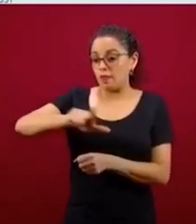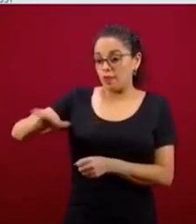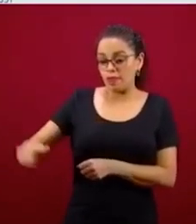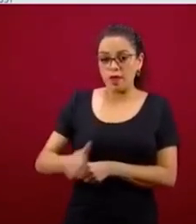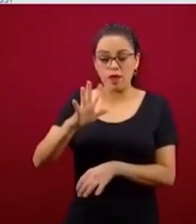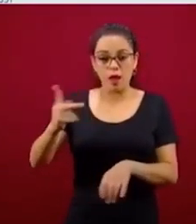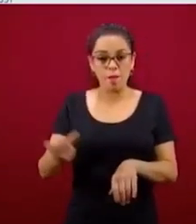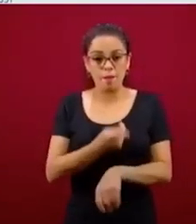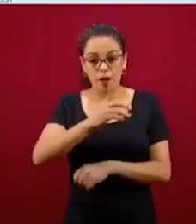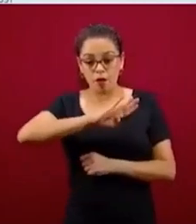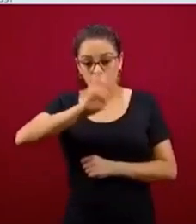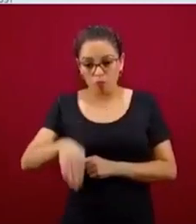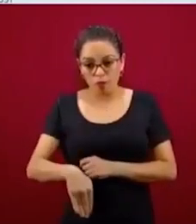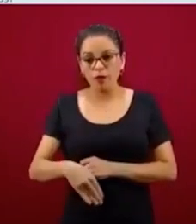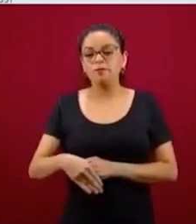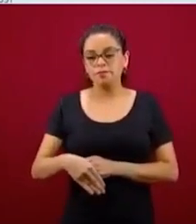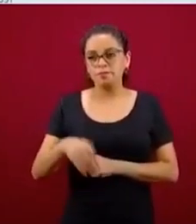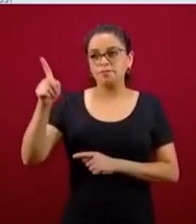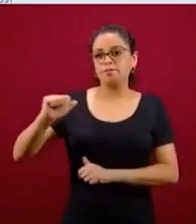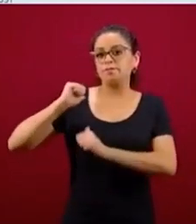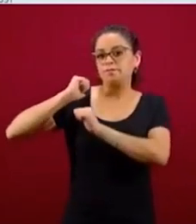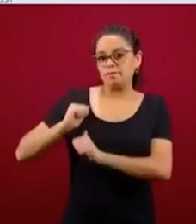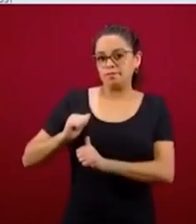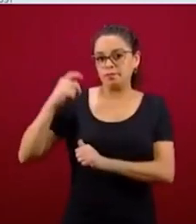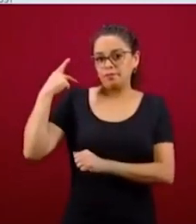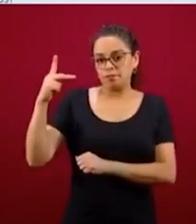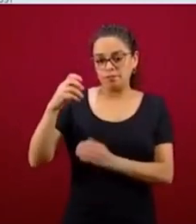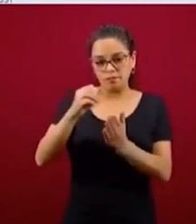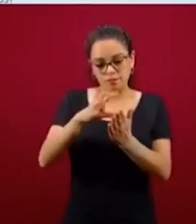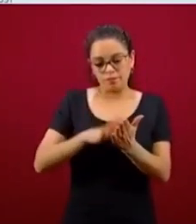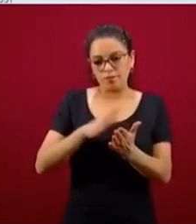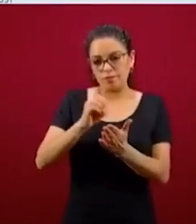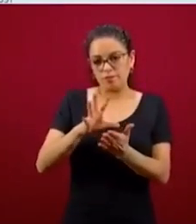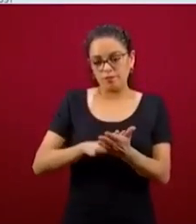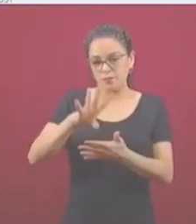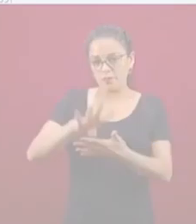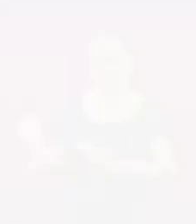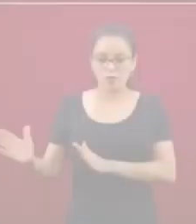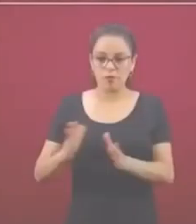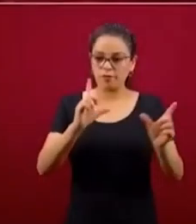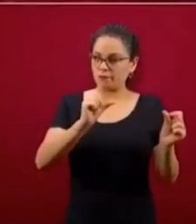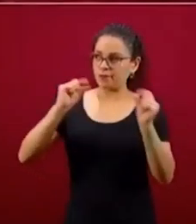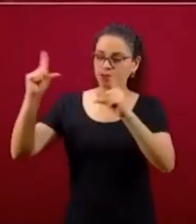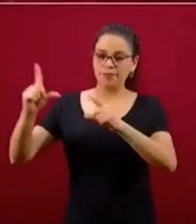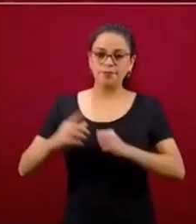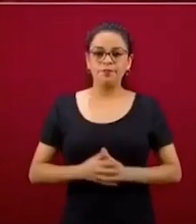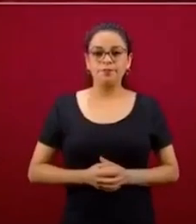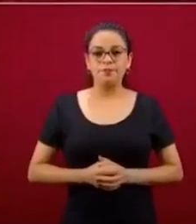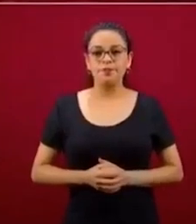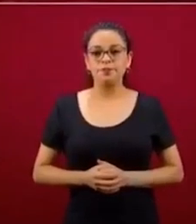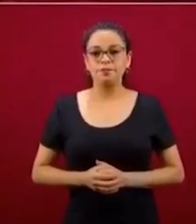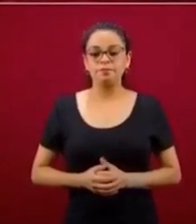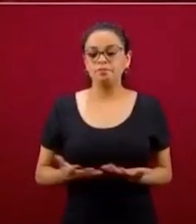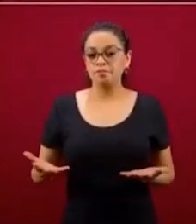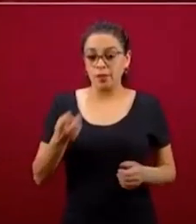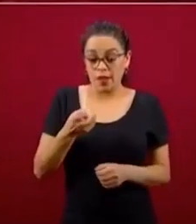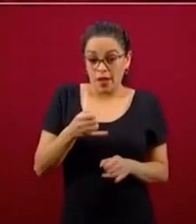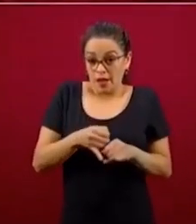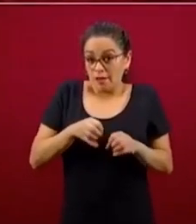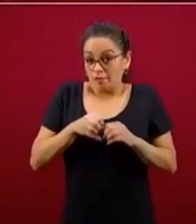ocurrido las muertes por parte de la autoridad que oficialmente registra las estadísticas mortales finalmente de este informe